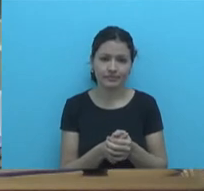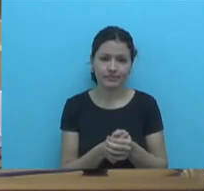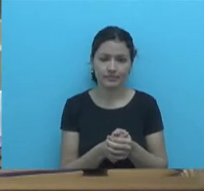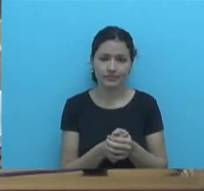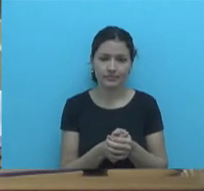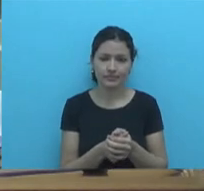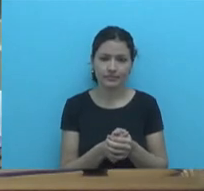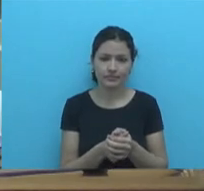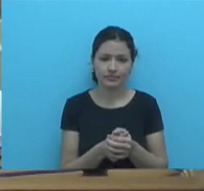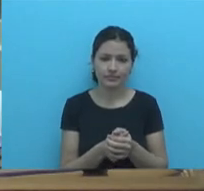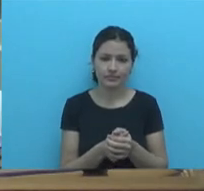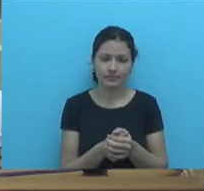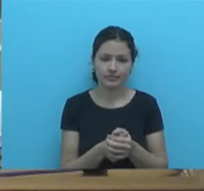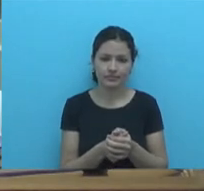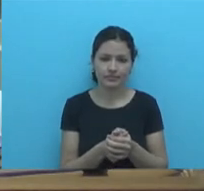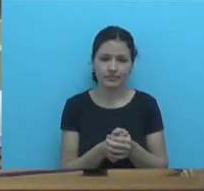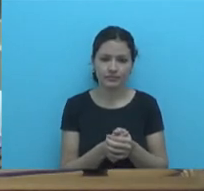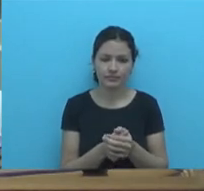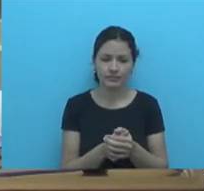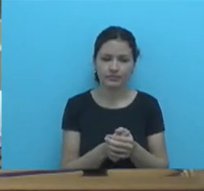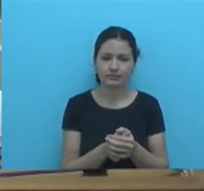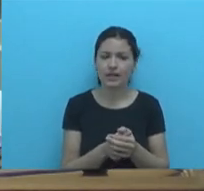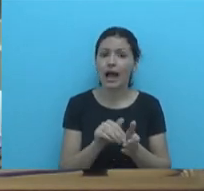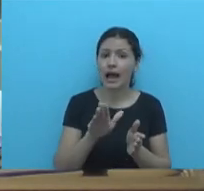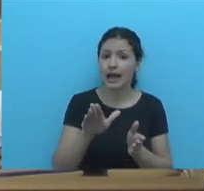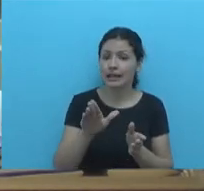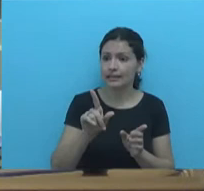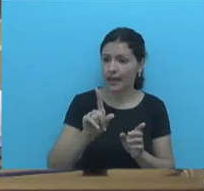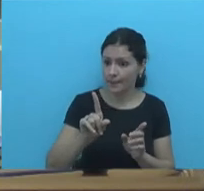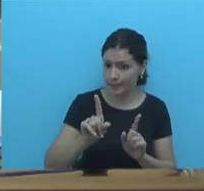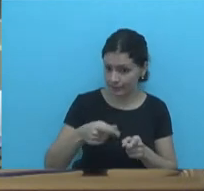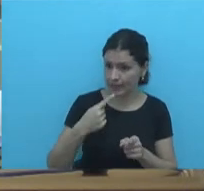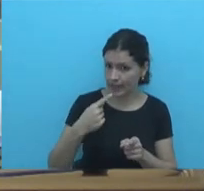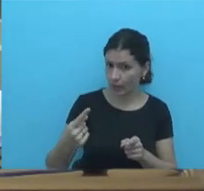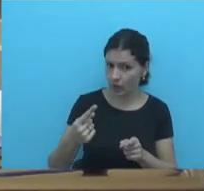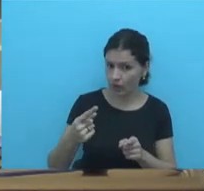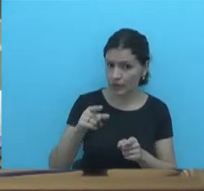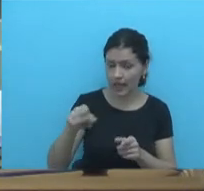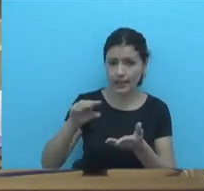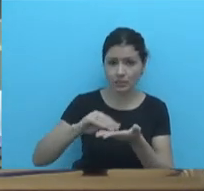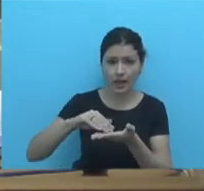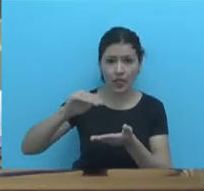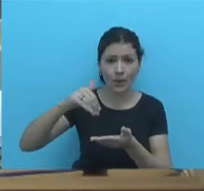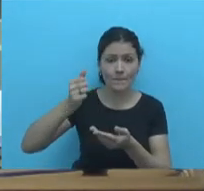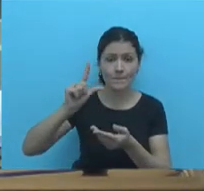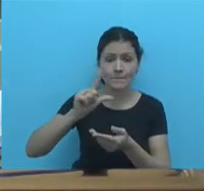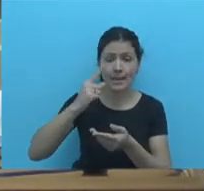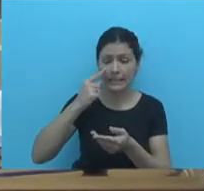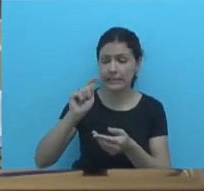Por lo tanto, también eso responde a lo que decía el diputado Maggi, que quién